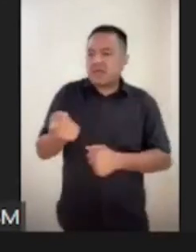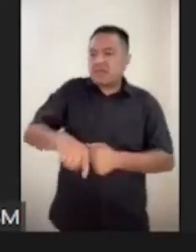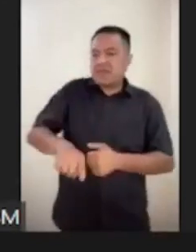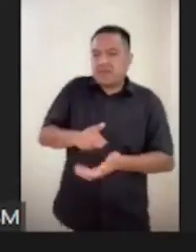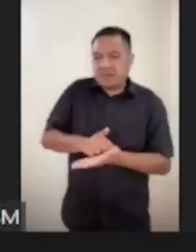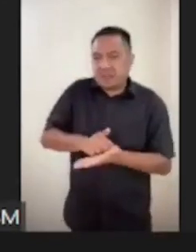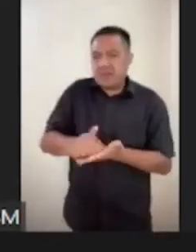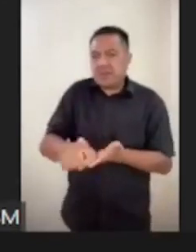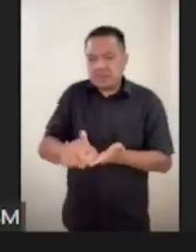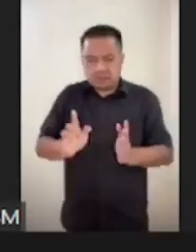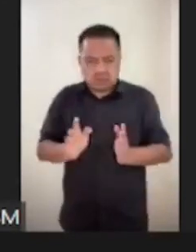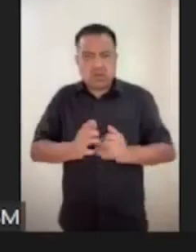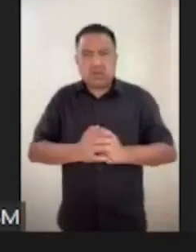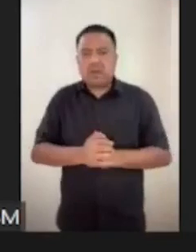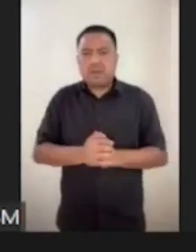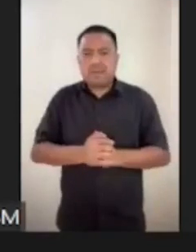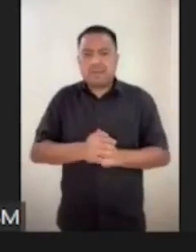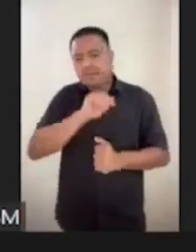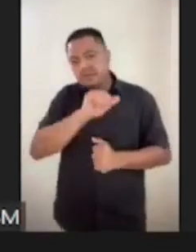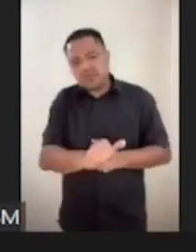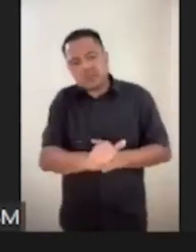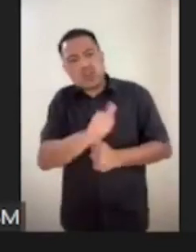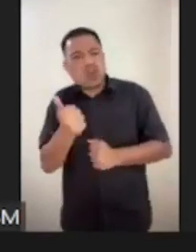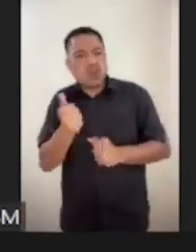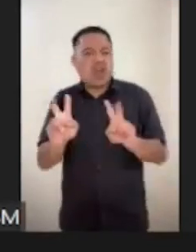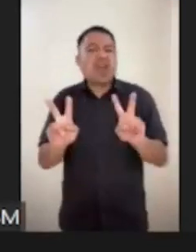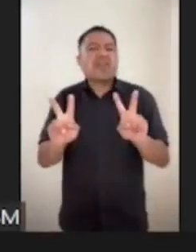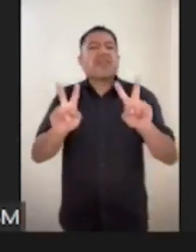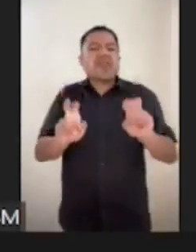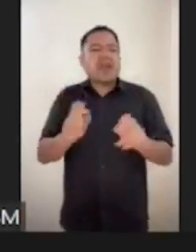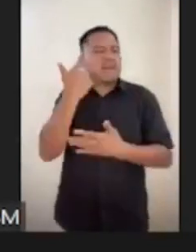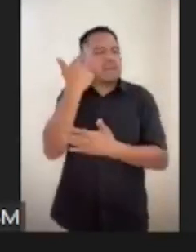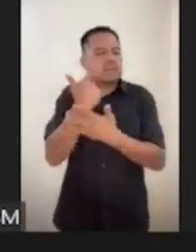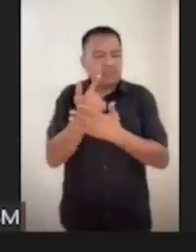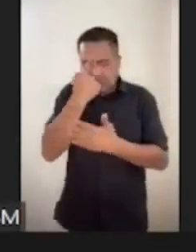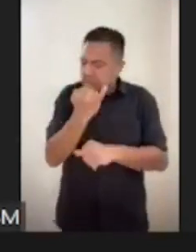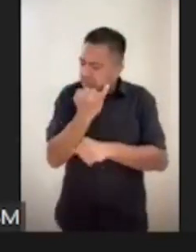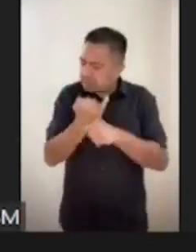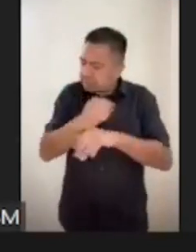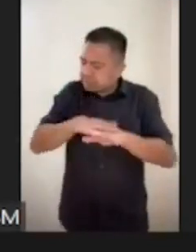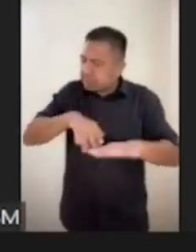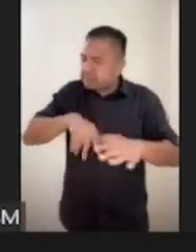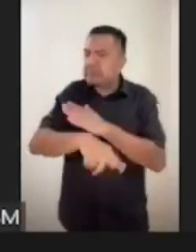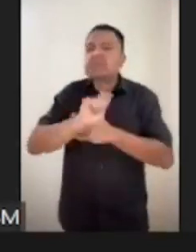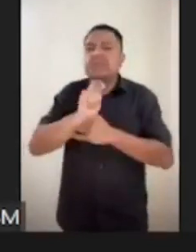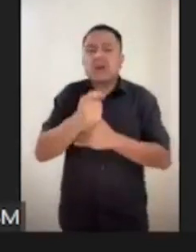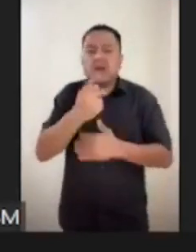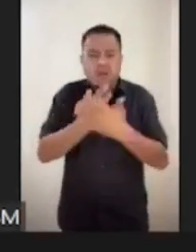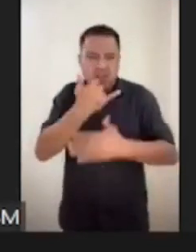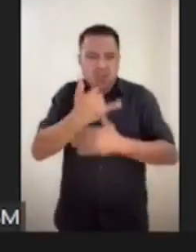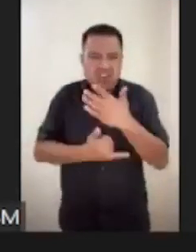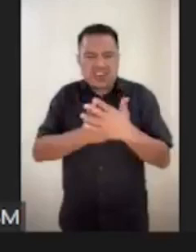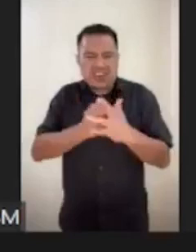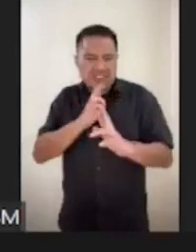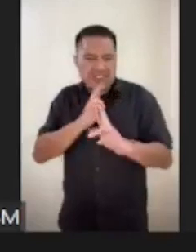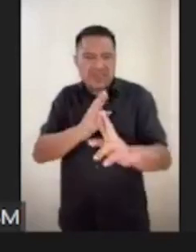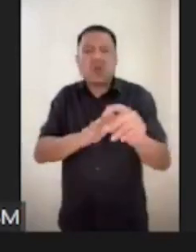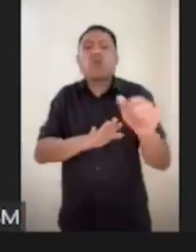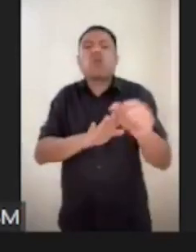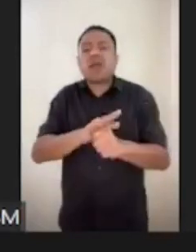corresponda. El siguiente asunto listado para analizar y resolver se trata del proyecto de resolución relativo